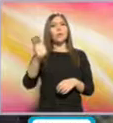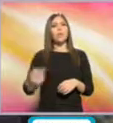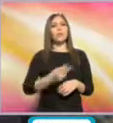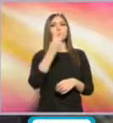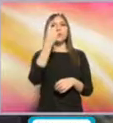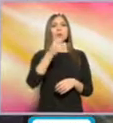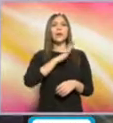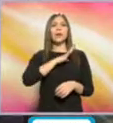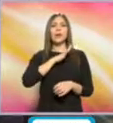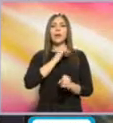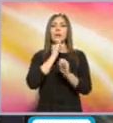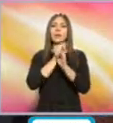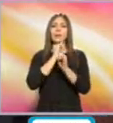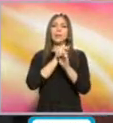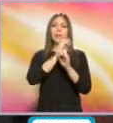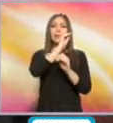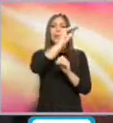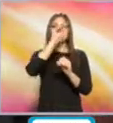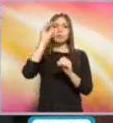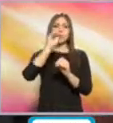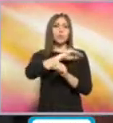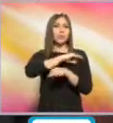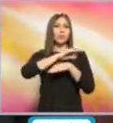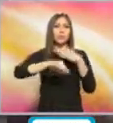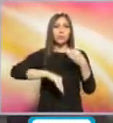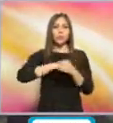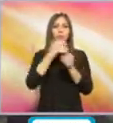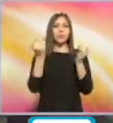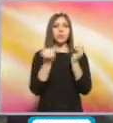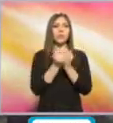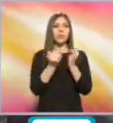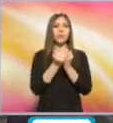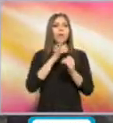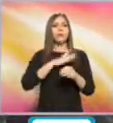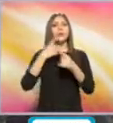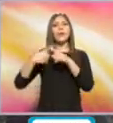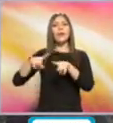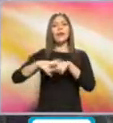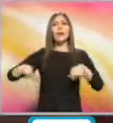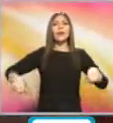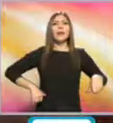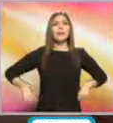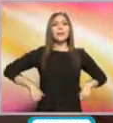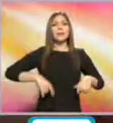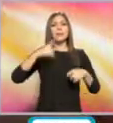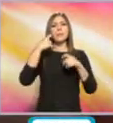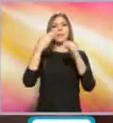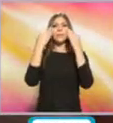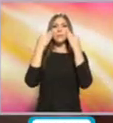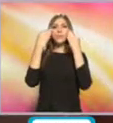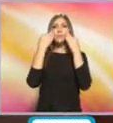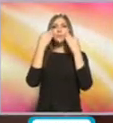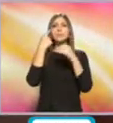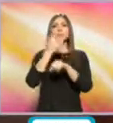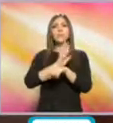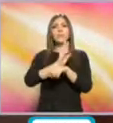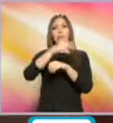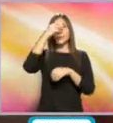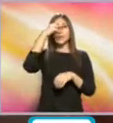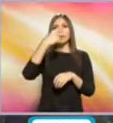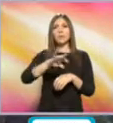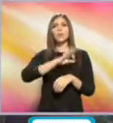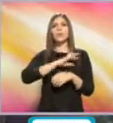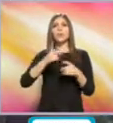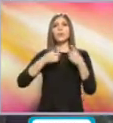abiertas. Pero están en abiertas. La página, ¿verdad? Todo está en la página. Hay que checarlas. Procine también está haciendo actividades de exhibición, un circuito de cine mexicano para